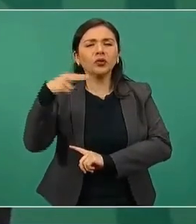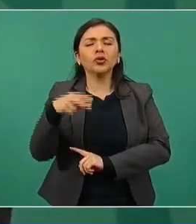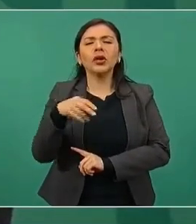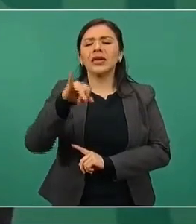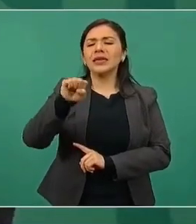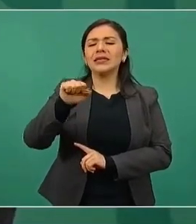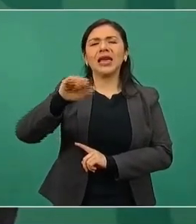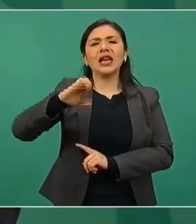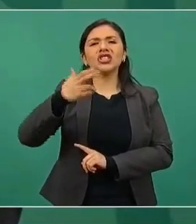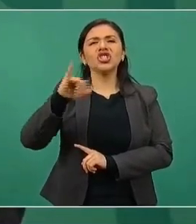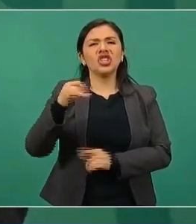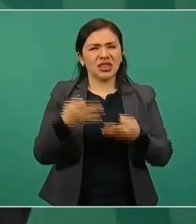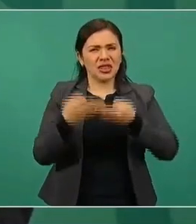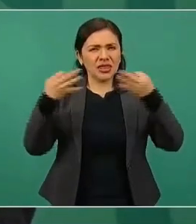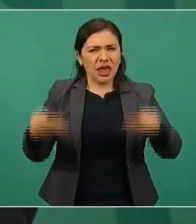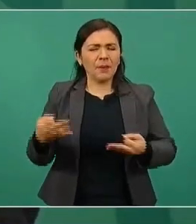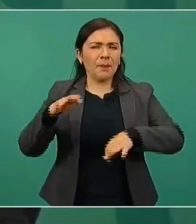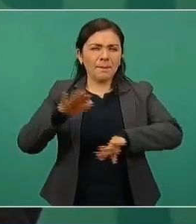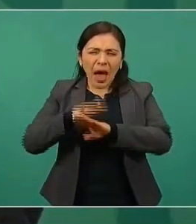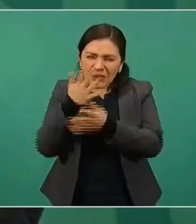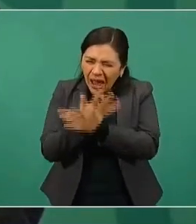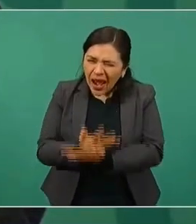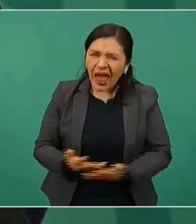Izachi, que es un campo súper gigante.